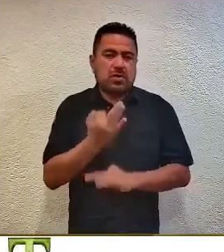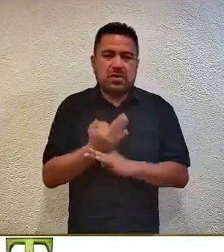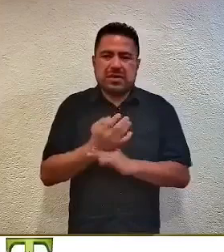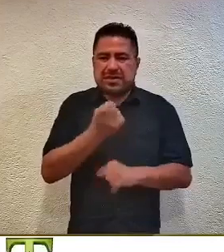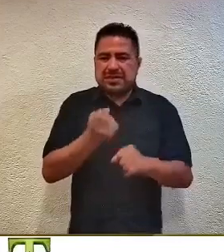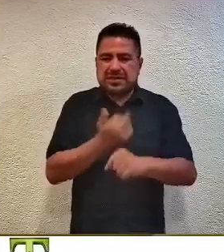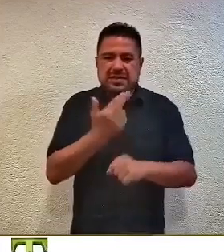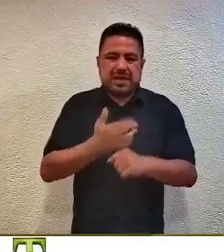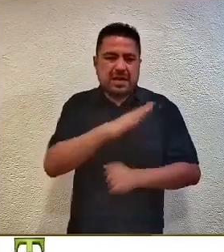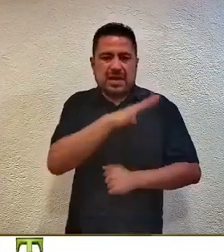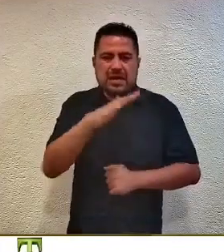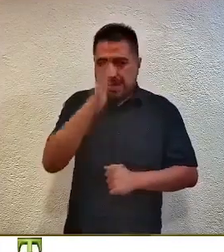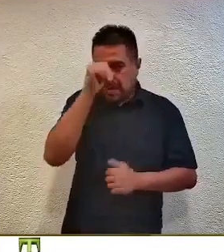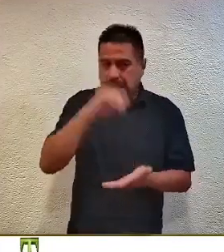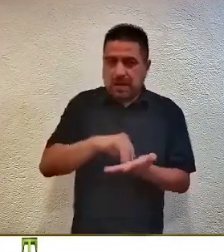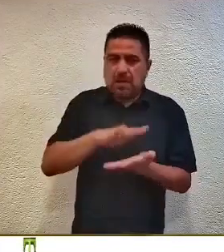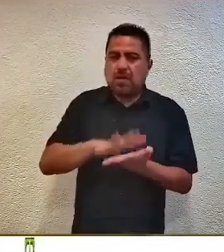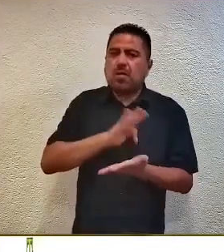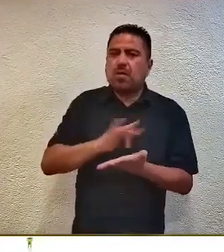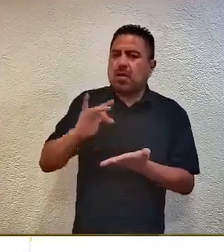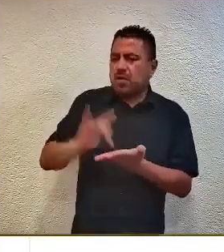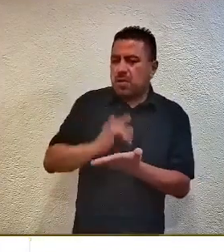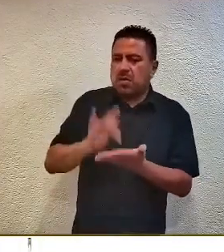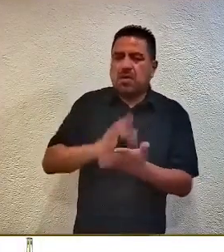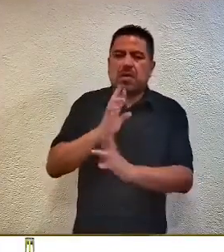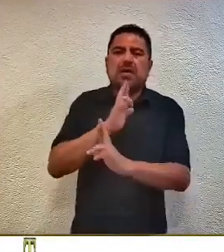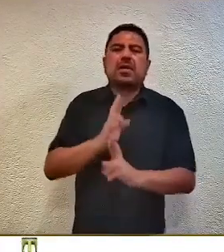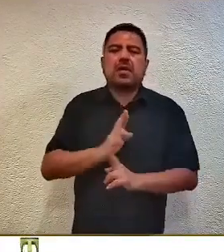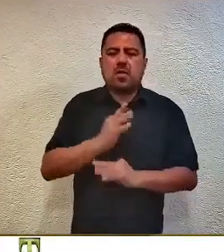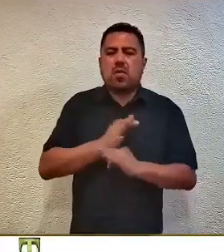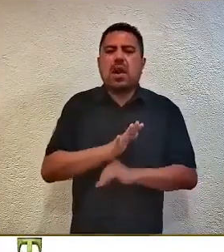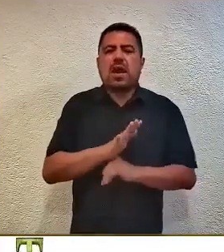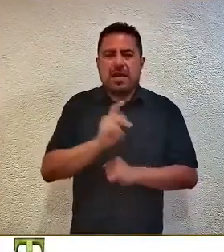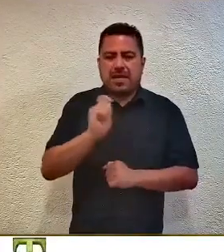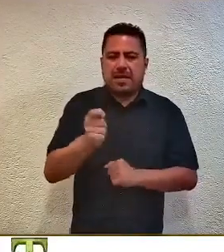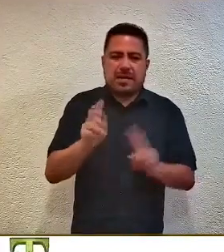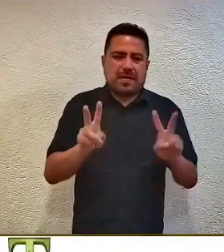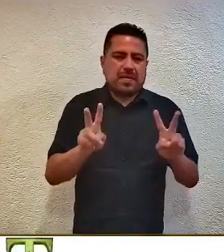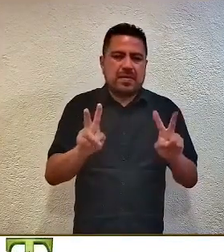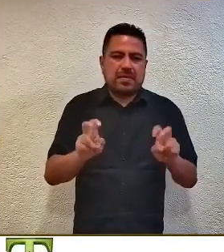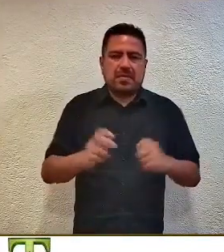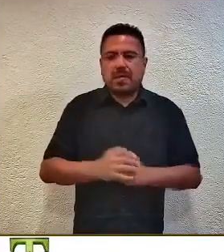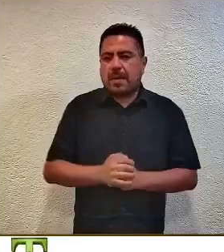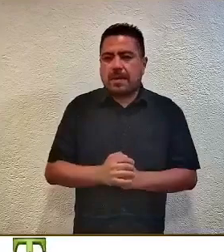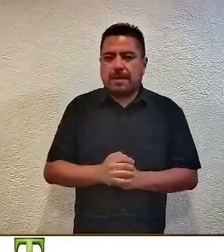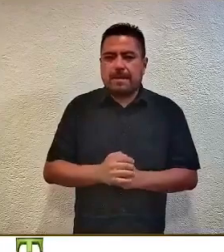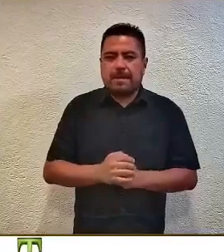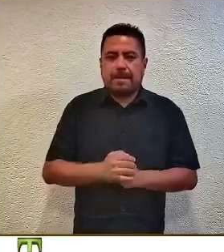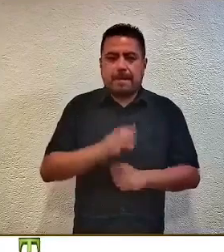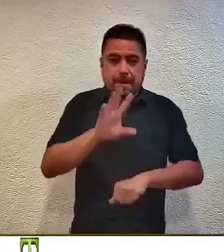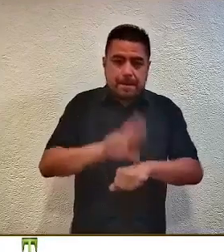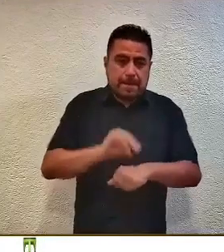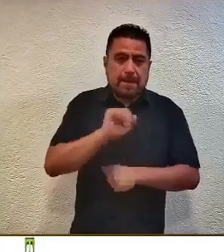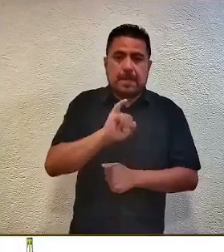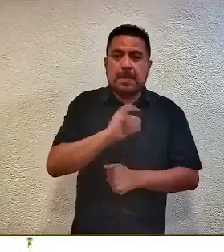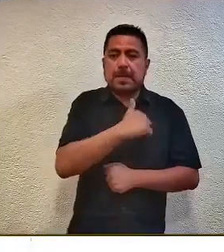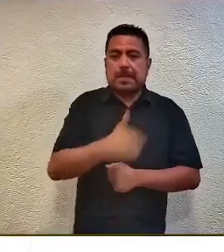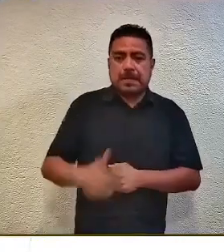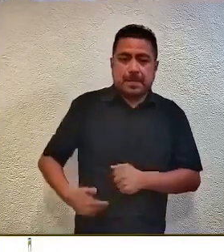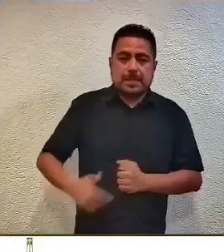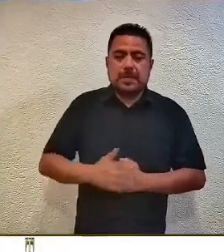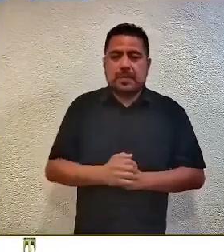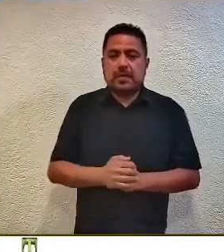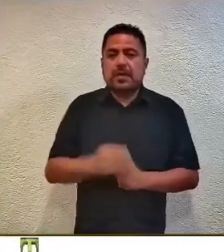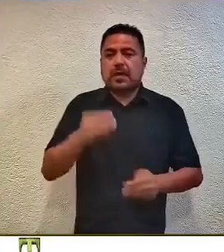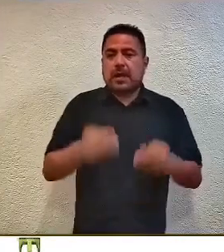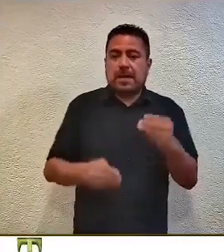Secretario General de Acuerdos nos apoye con la cuenta y los resolutivos del mismo. Con su autorización, magistrada presidenta,